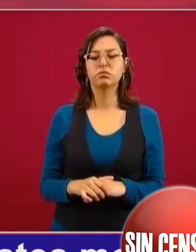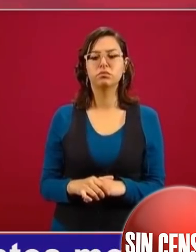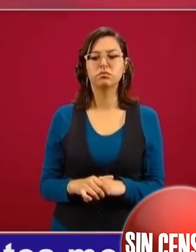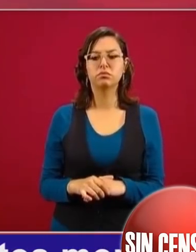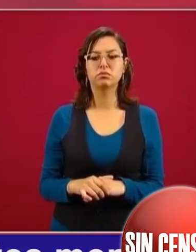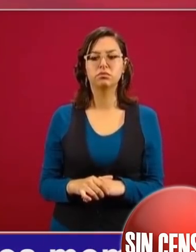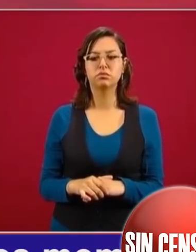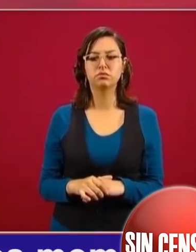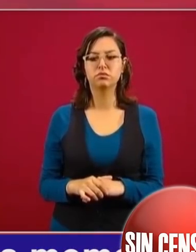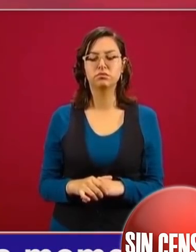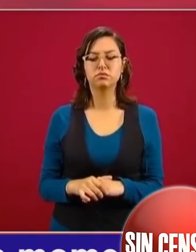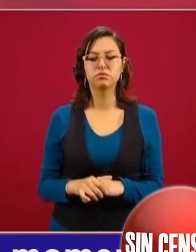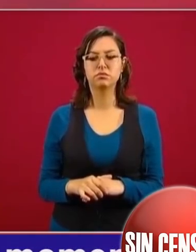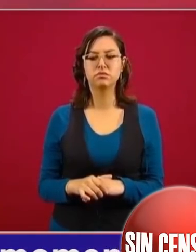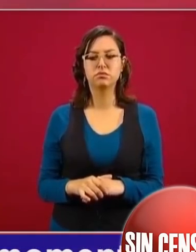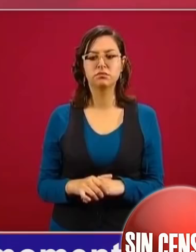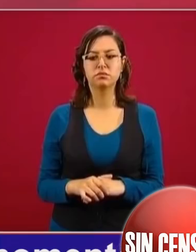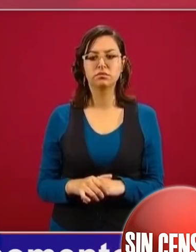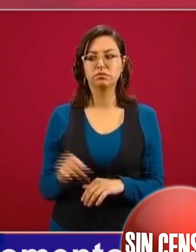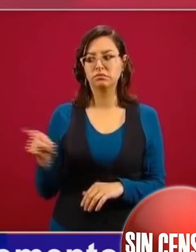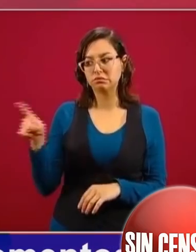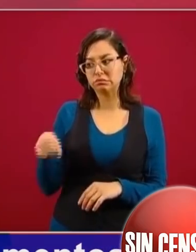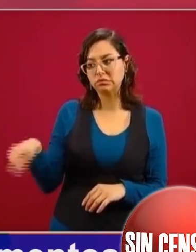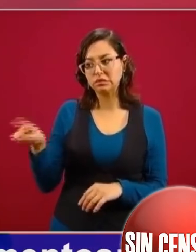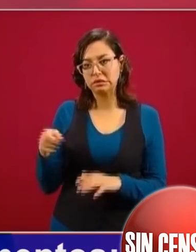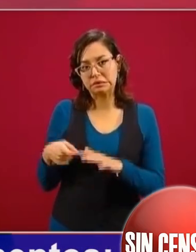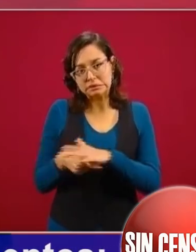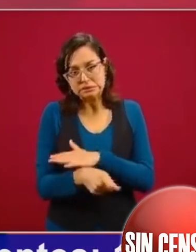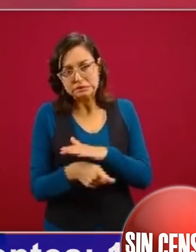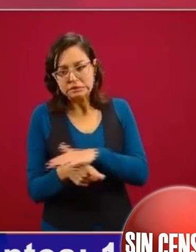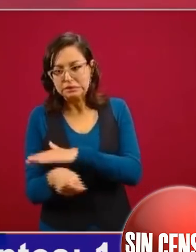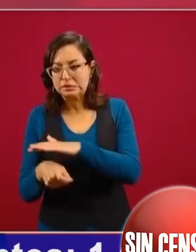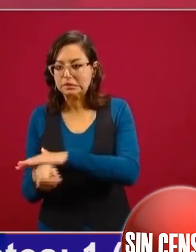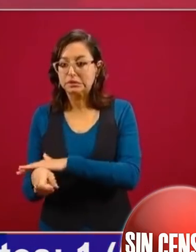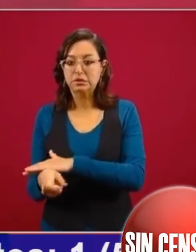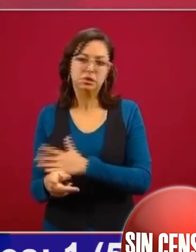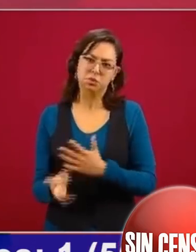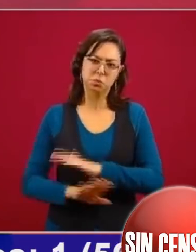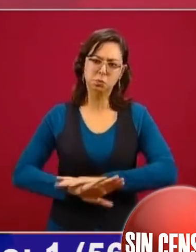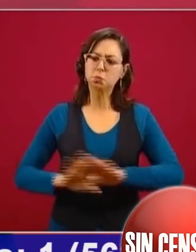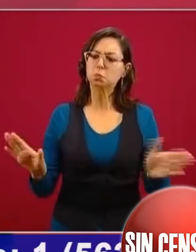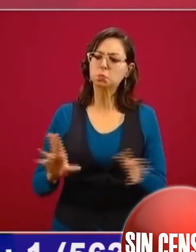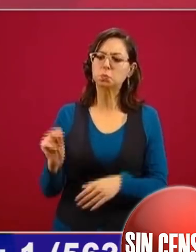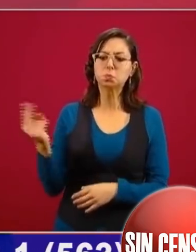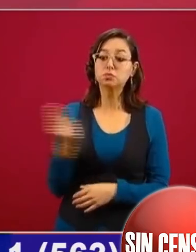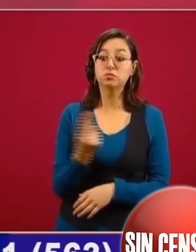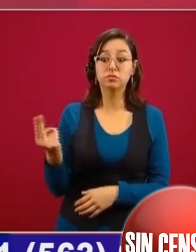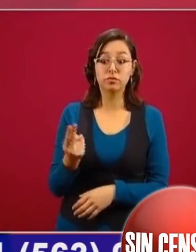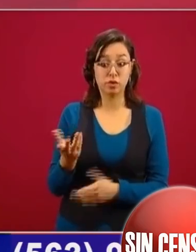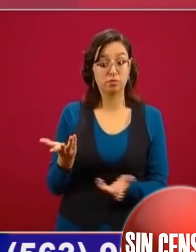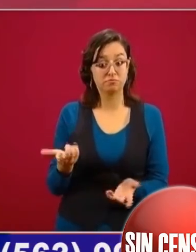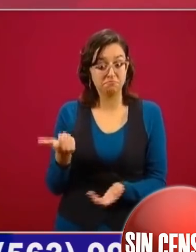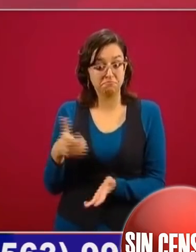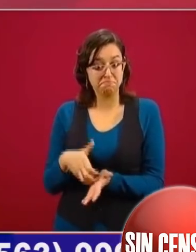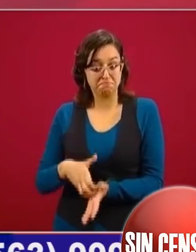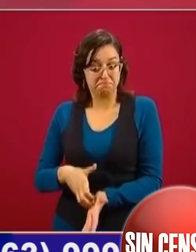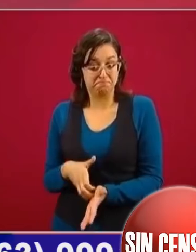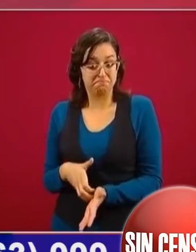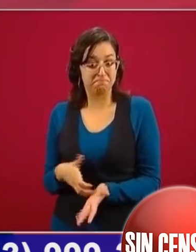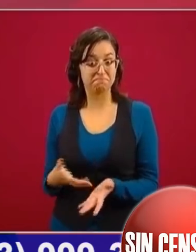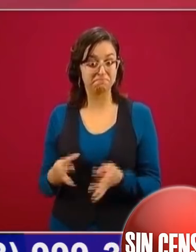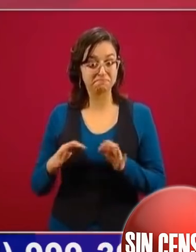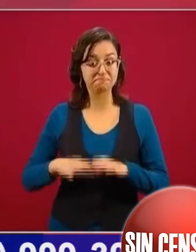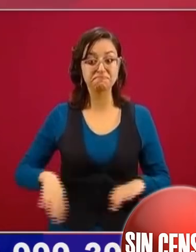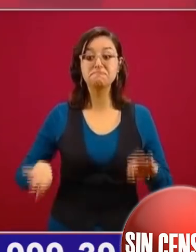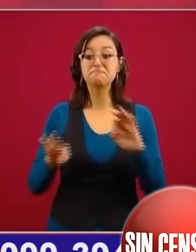sin que tengan que dar sobornos. Eso es muy importante. El que se cuente